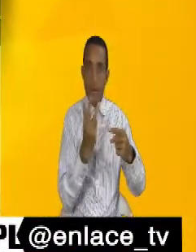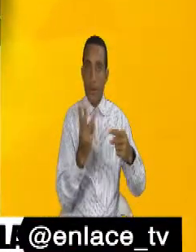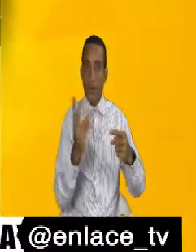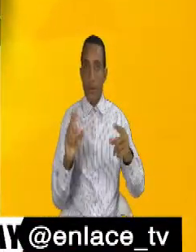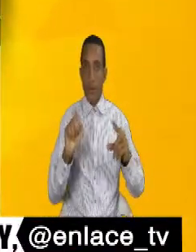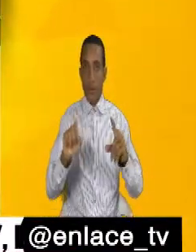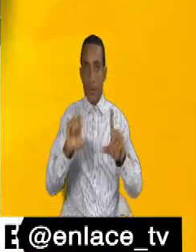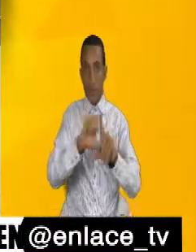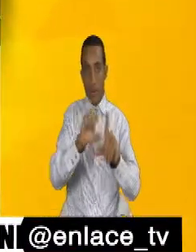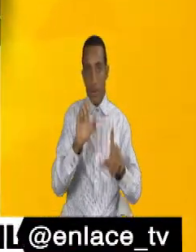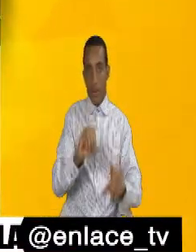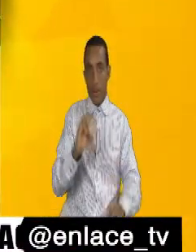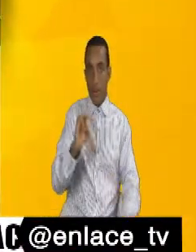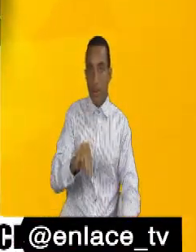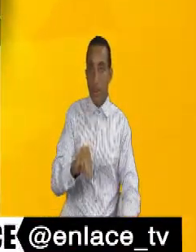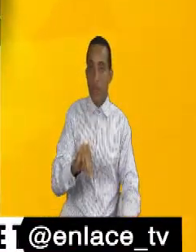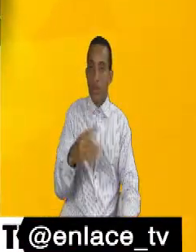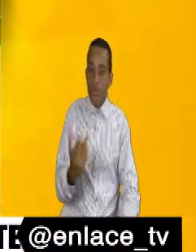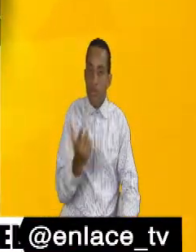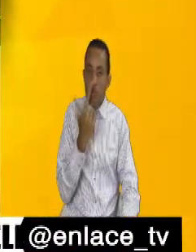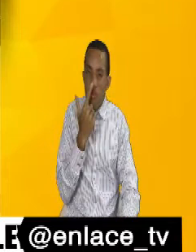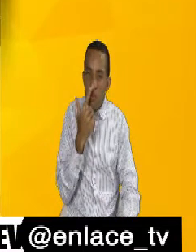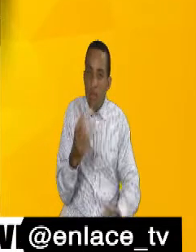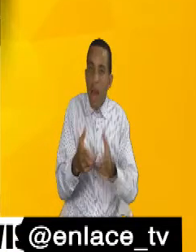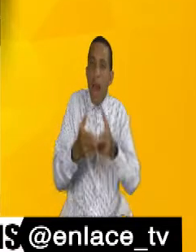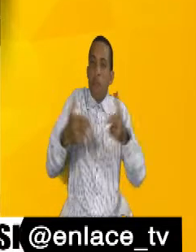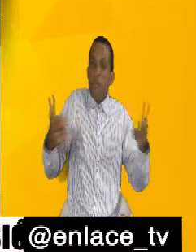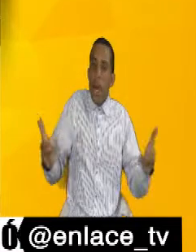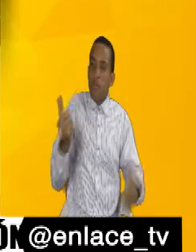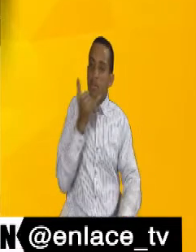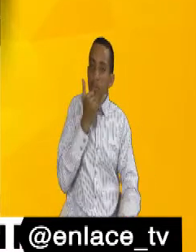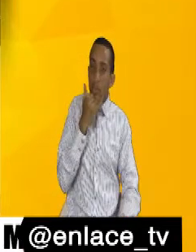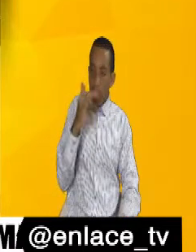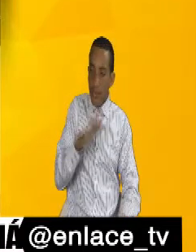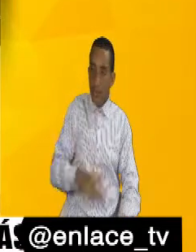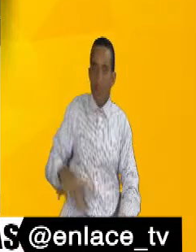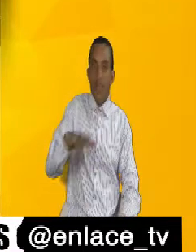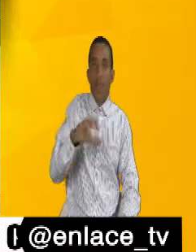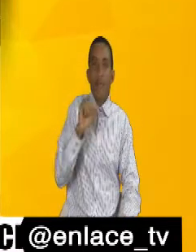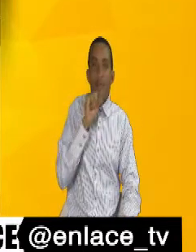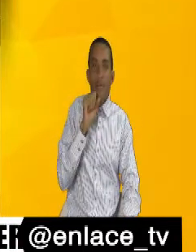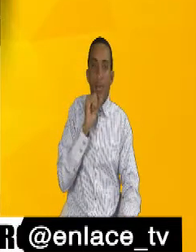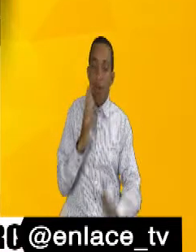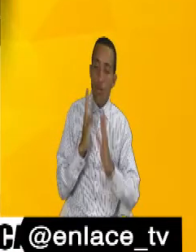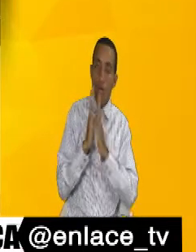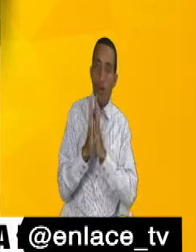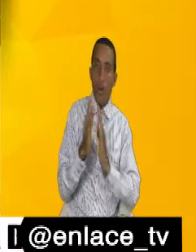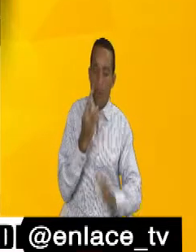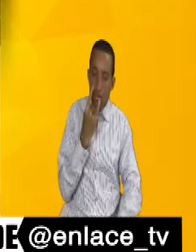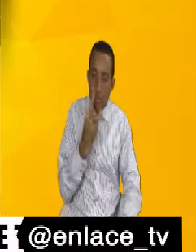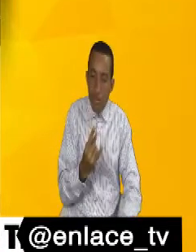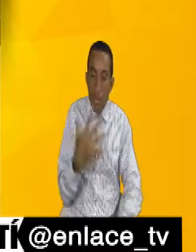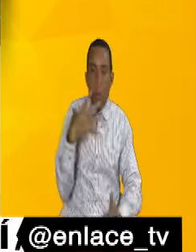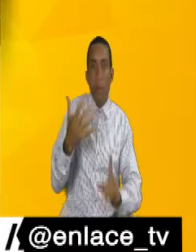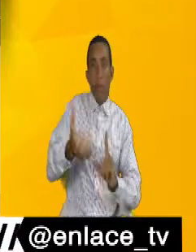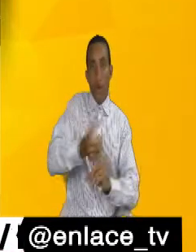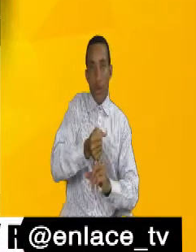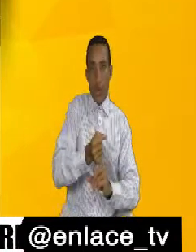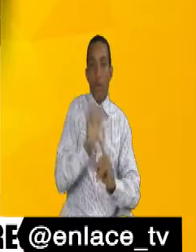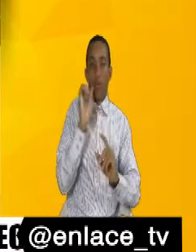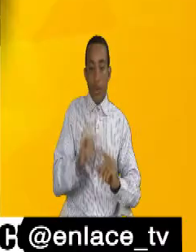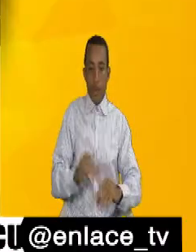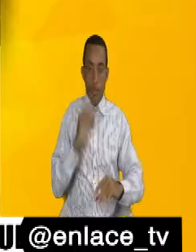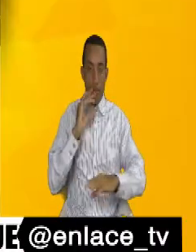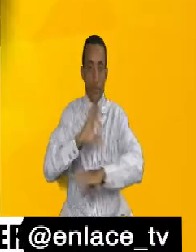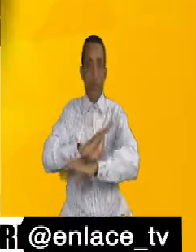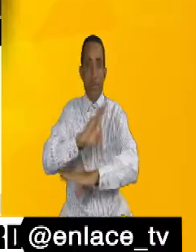www.enlacetelevisión.com y pueda conocer más de lo que pasa en la ciudad y región. Esta y otras informaciones de su interés las puede hallar en nuestra plataforma virtual, ahí